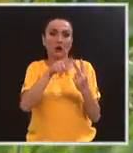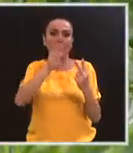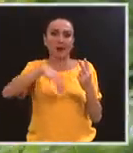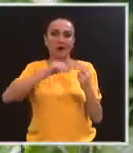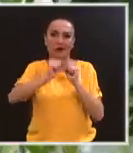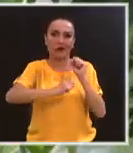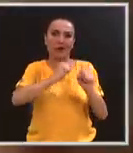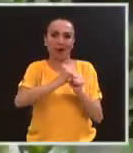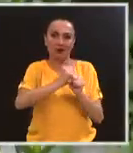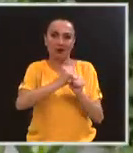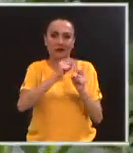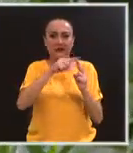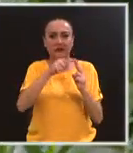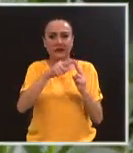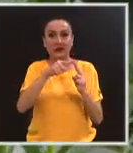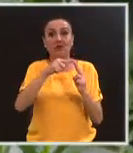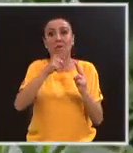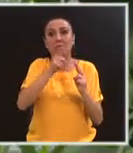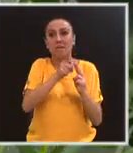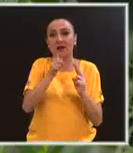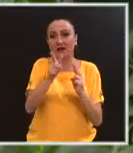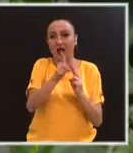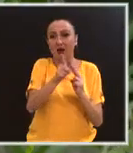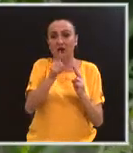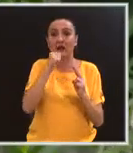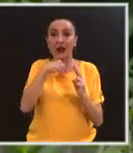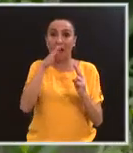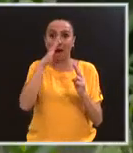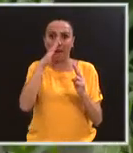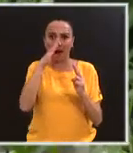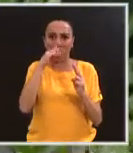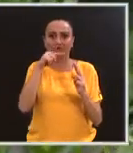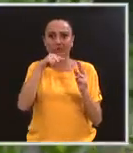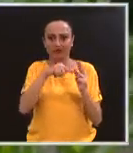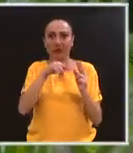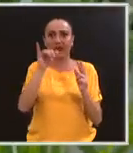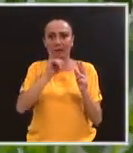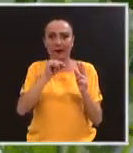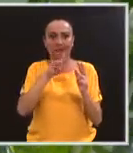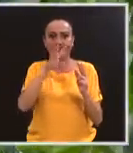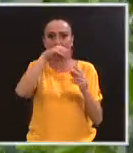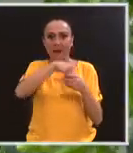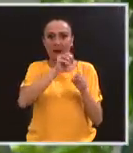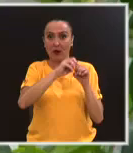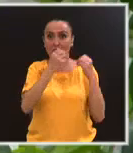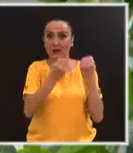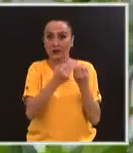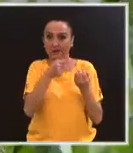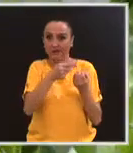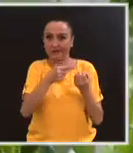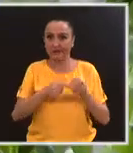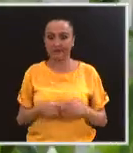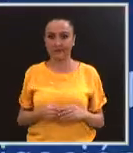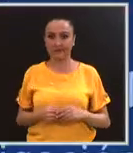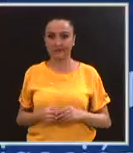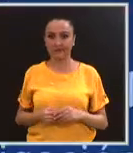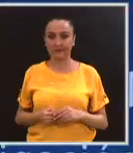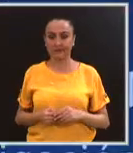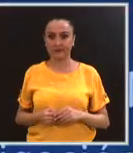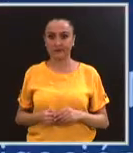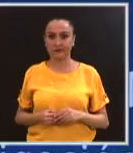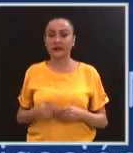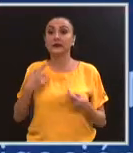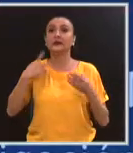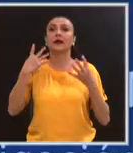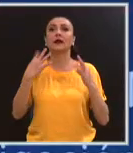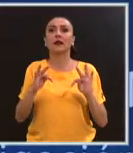edad quienes serían presuntos sicarios y la madre de uno de ellos que en apariencia es parte de la organización criminal se está